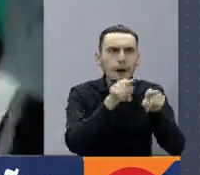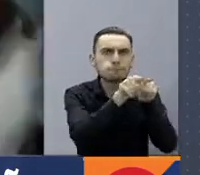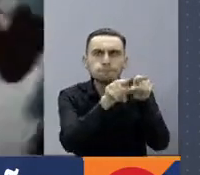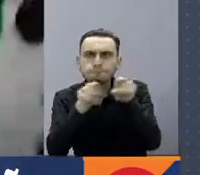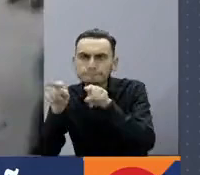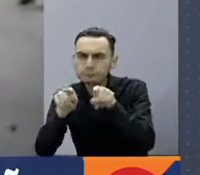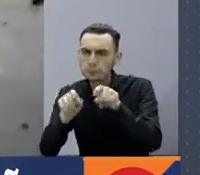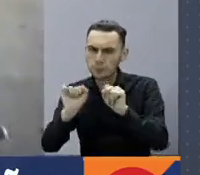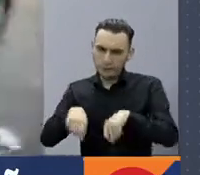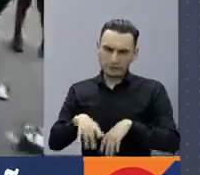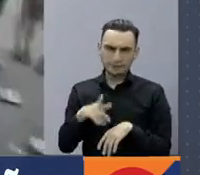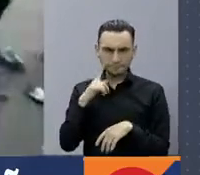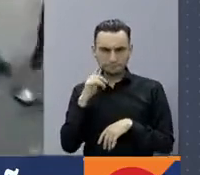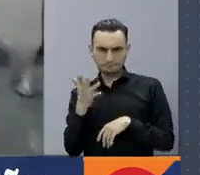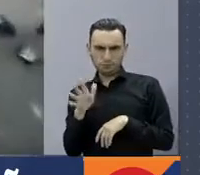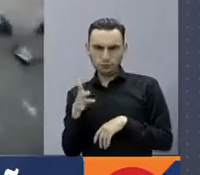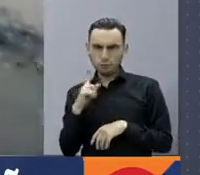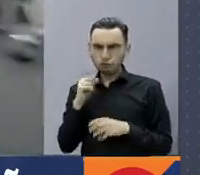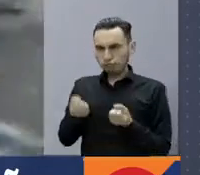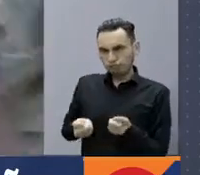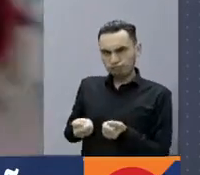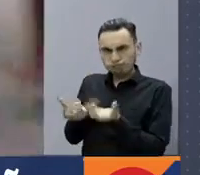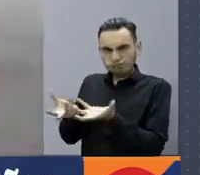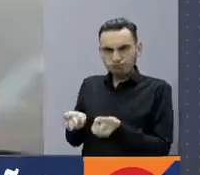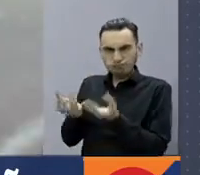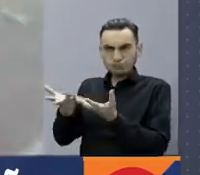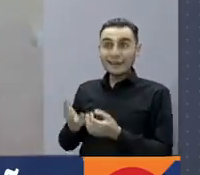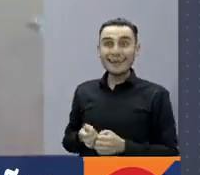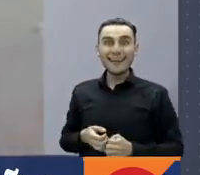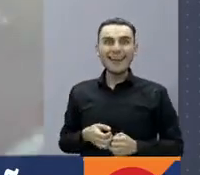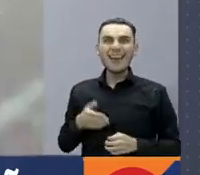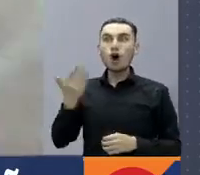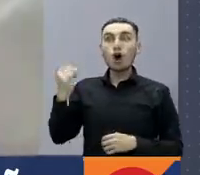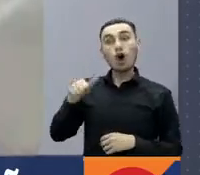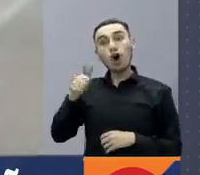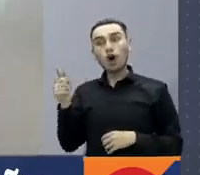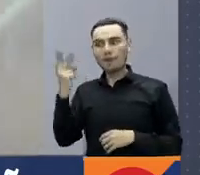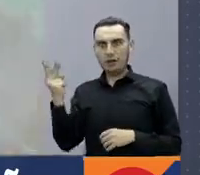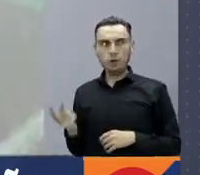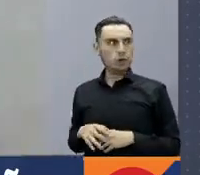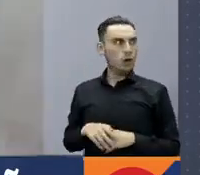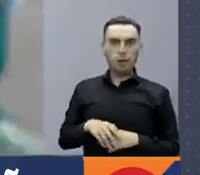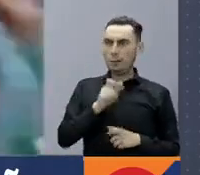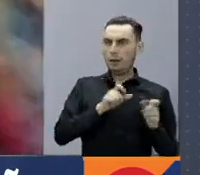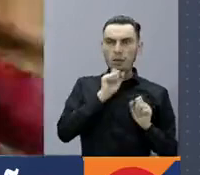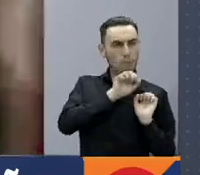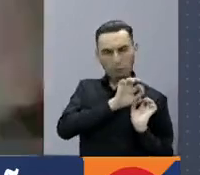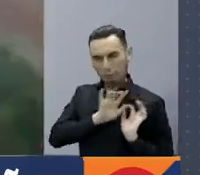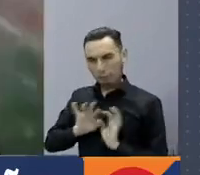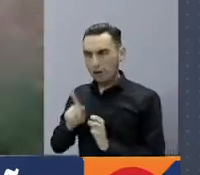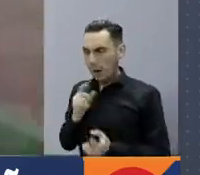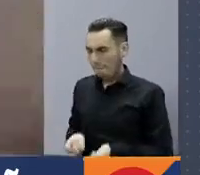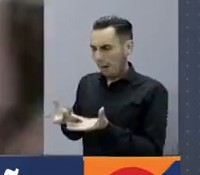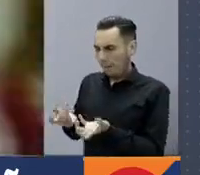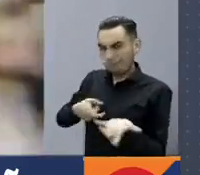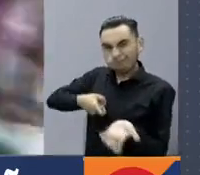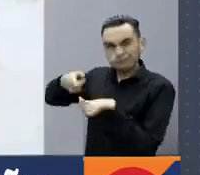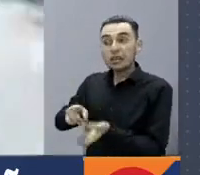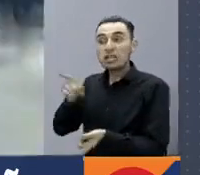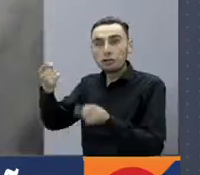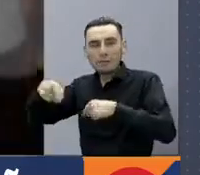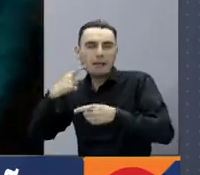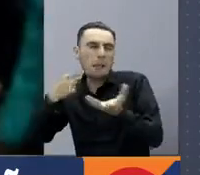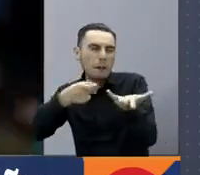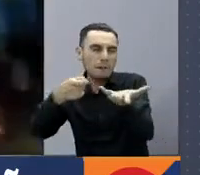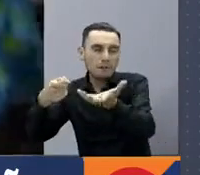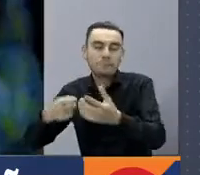podrían ser o habrían sido instrumentalizados extranjeros venezolanos quienes habrían atentado precisamente contra la población civil.